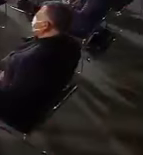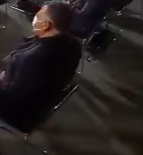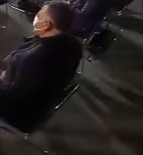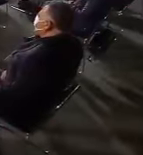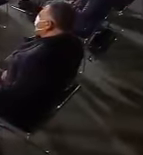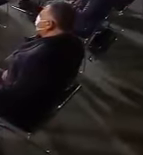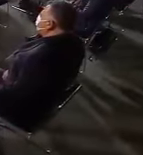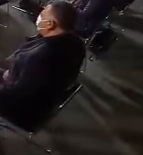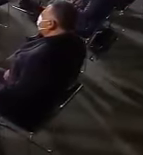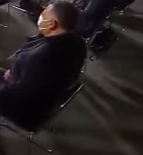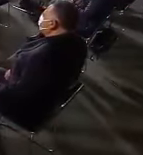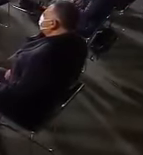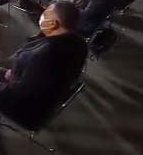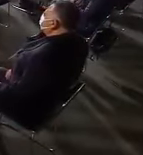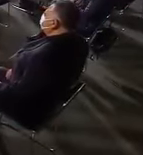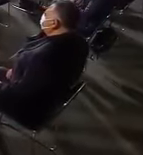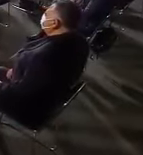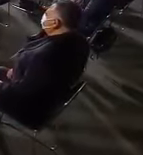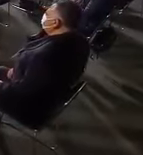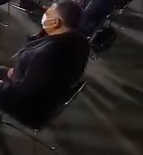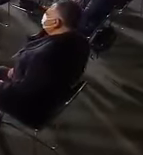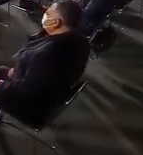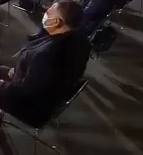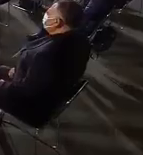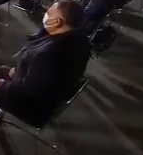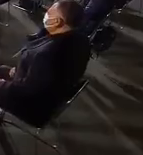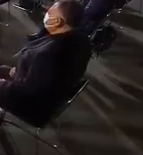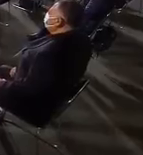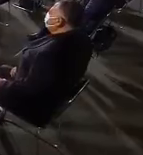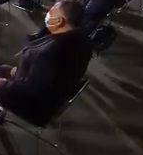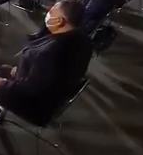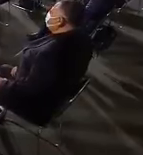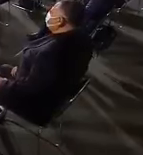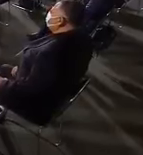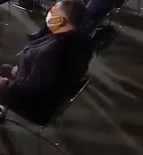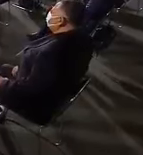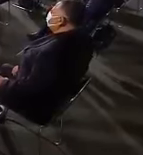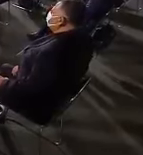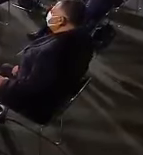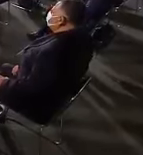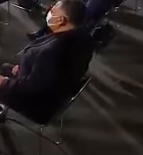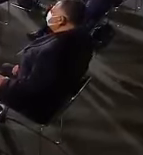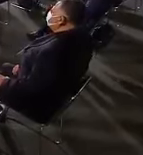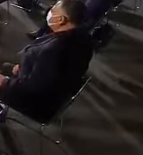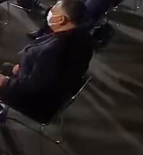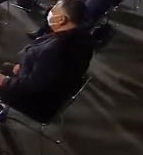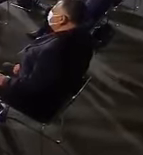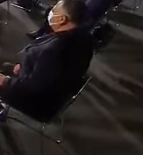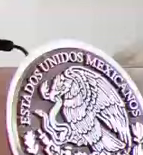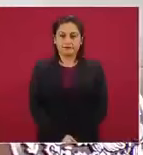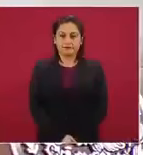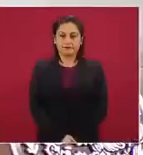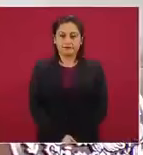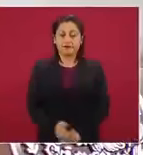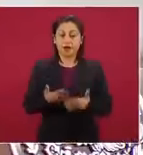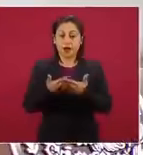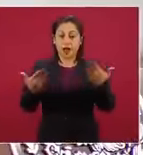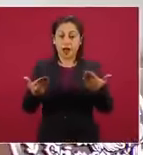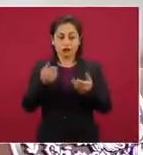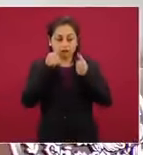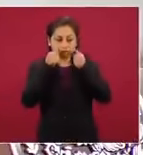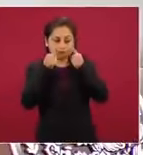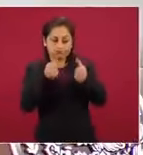el robo de citas, digamos, o la venta de citas estaba sobre todo en Jalisco y en Nuevo León y ahorita se disminuyó. Y